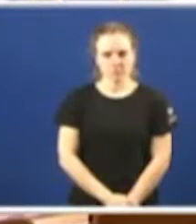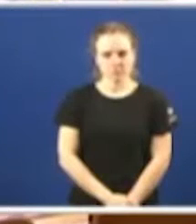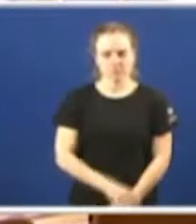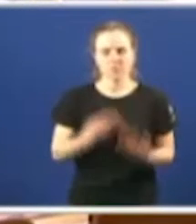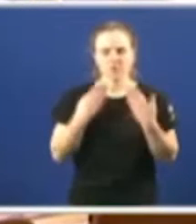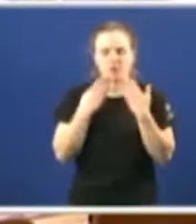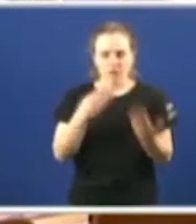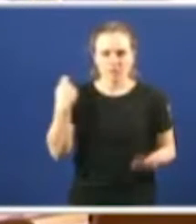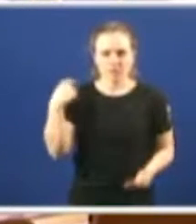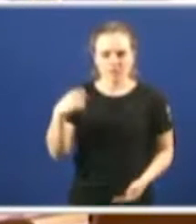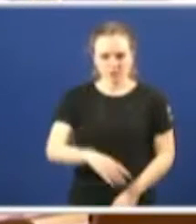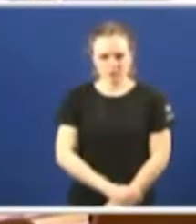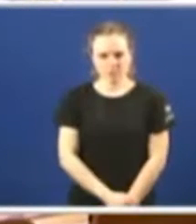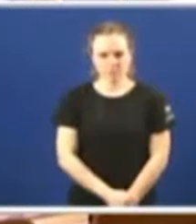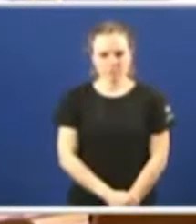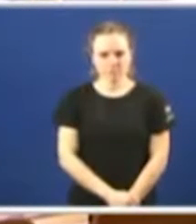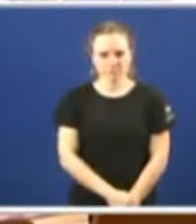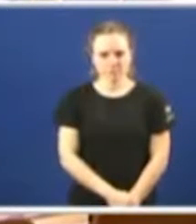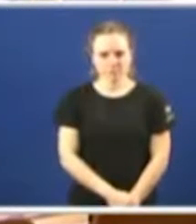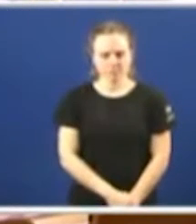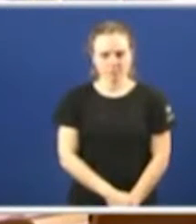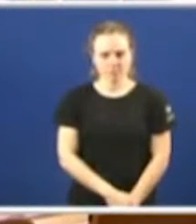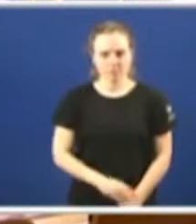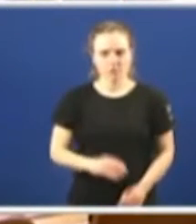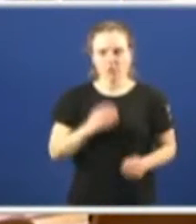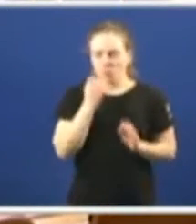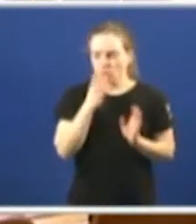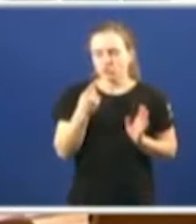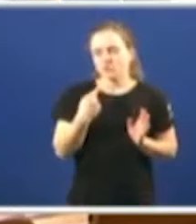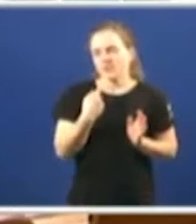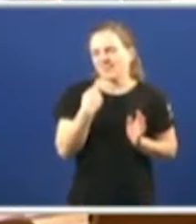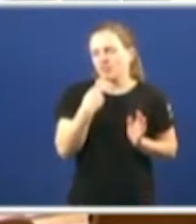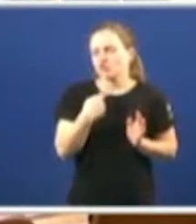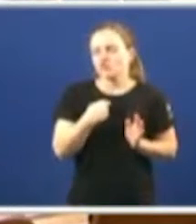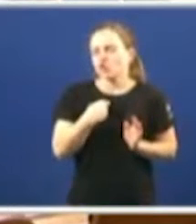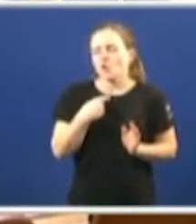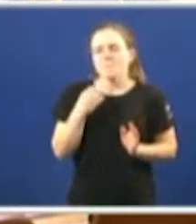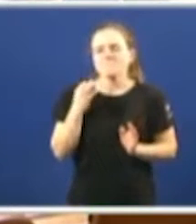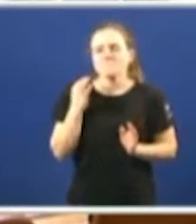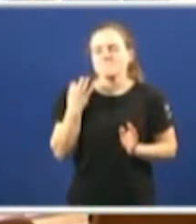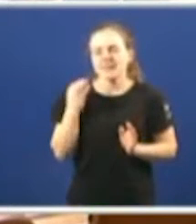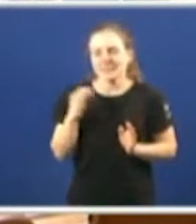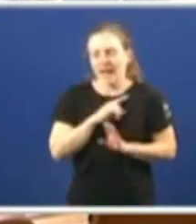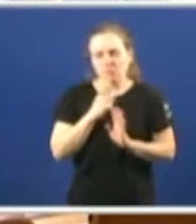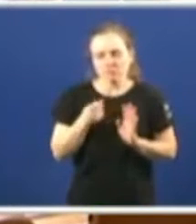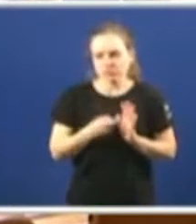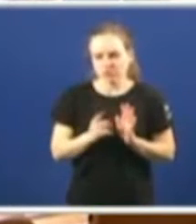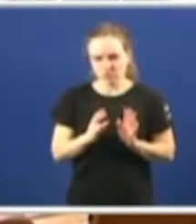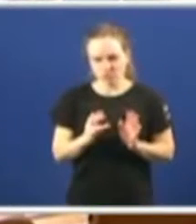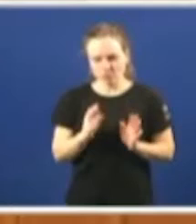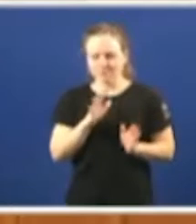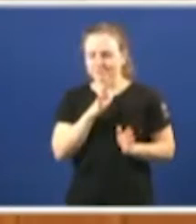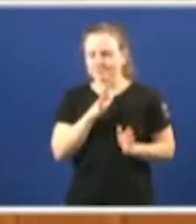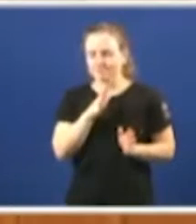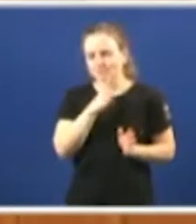Gracias, presidente. Bueno, en ningún momento falamos da verdade absoluta. De feito, sorpréndeme a súa intervención porque falamos moi pouco das medidas